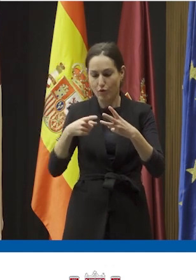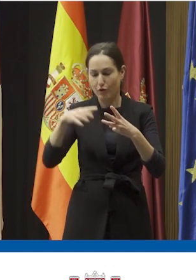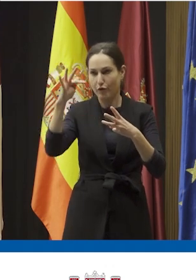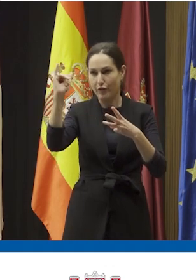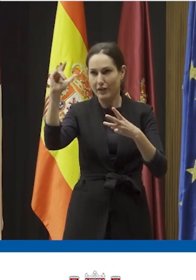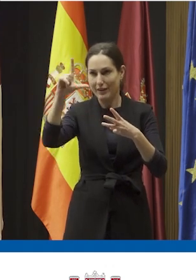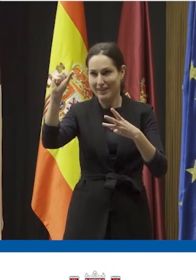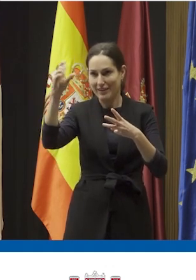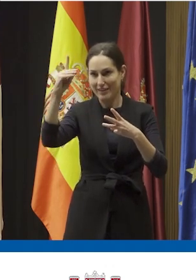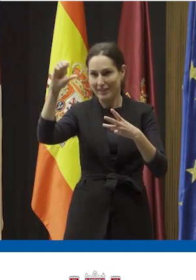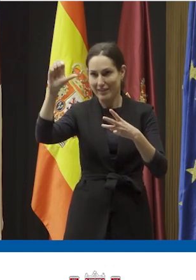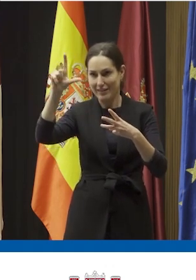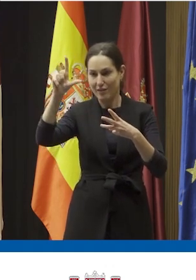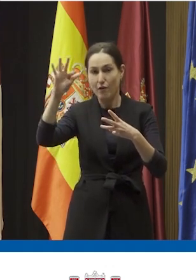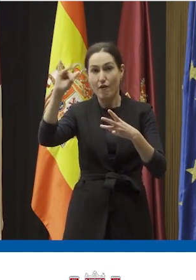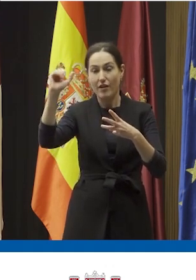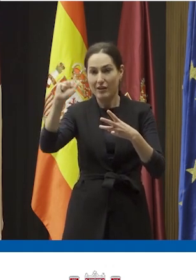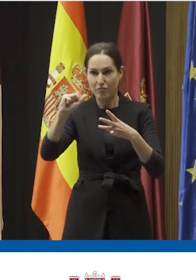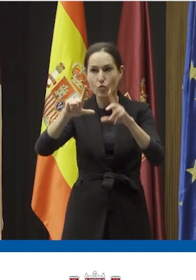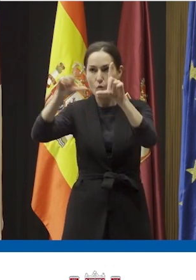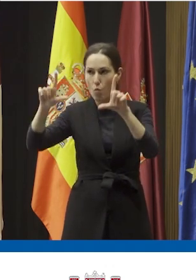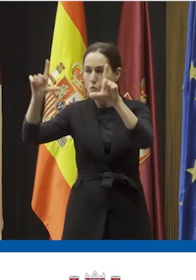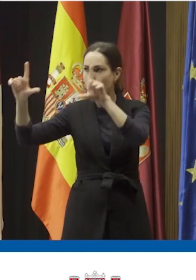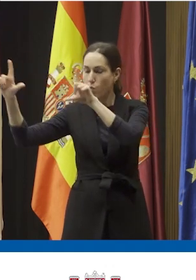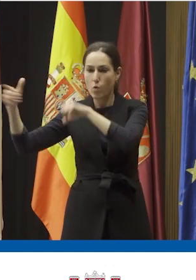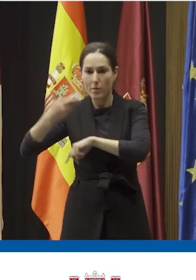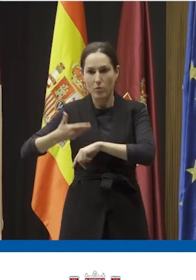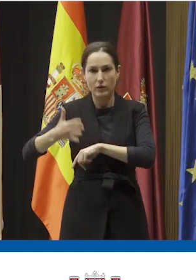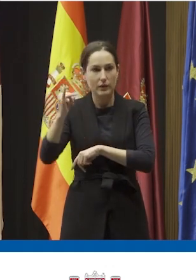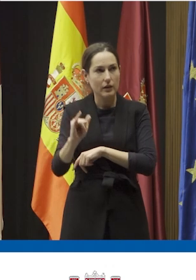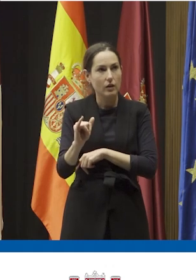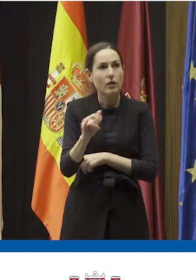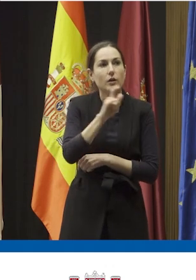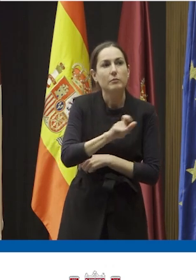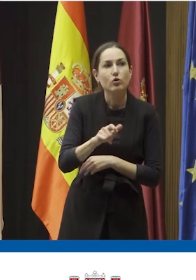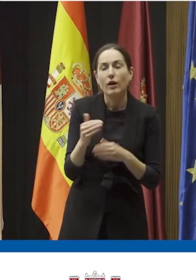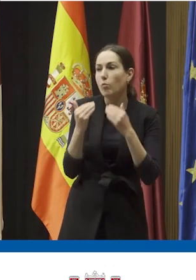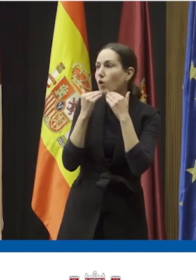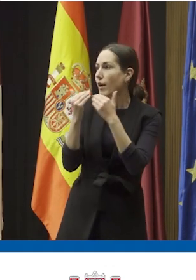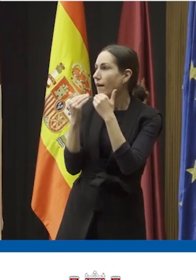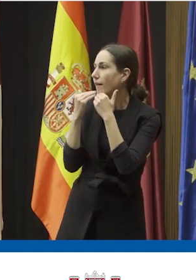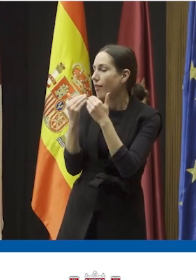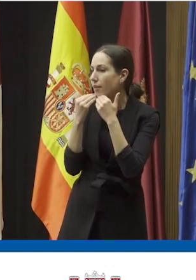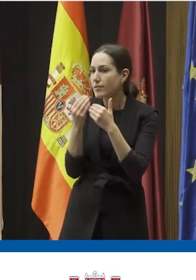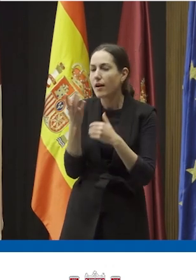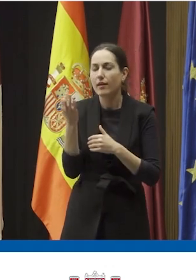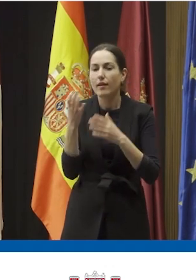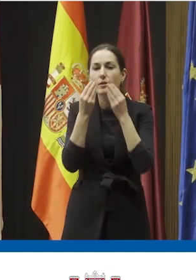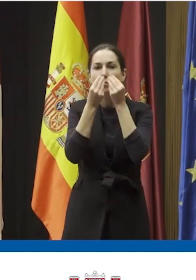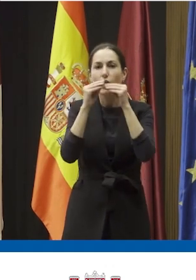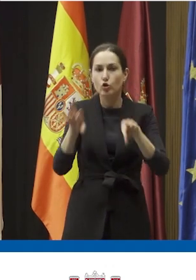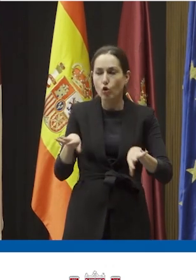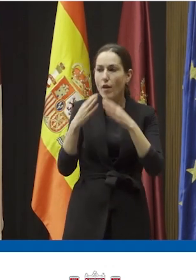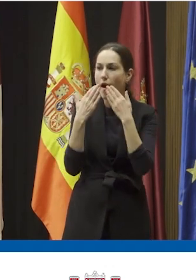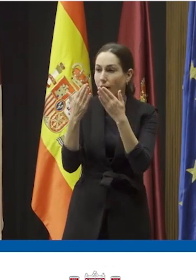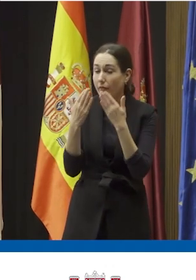la medicina. Son personas agradecidas, quizá decimos de ellos norteamericanos, claro, son agradecidos a la historia. ¿Por qué motivo?